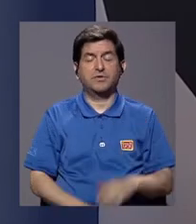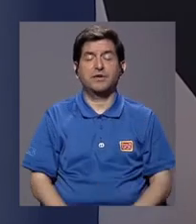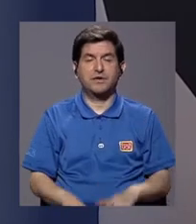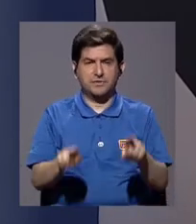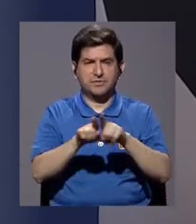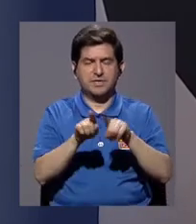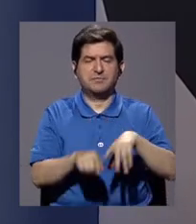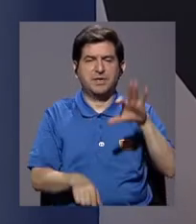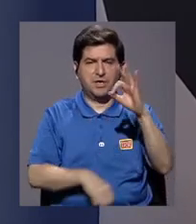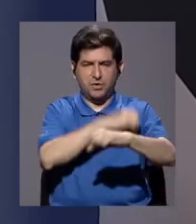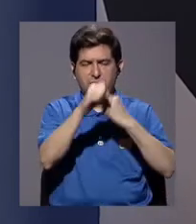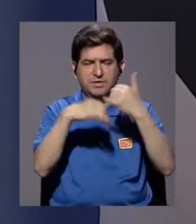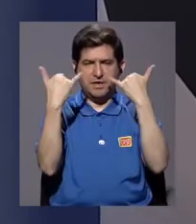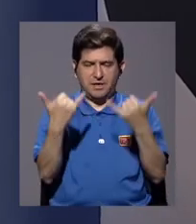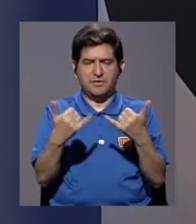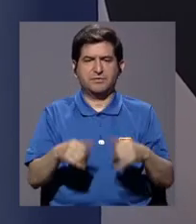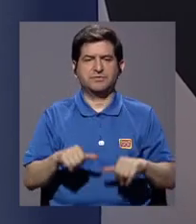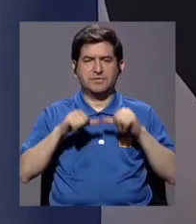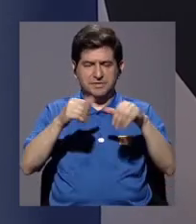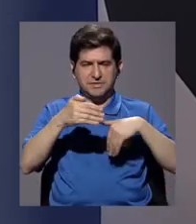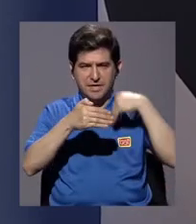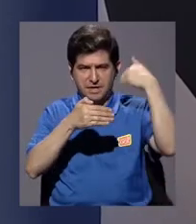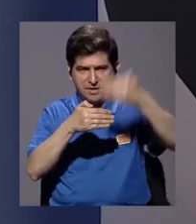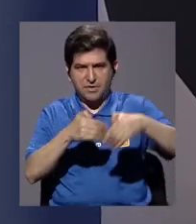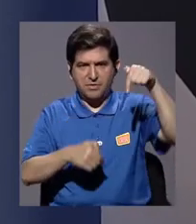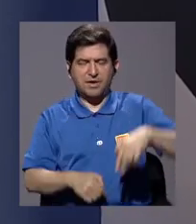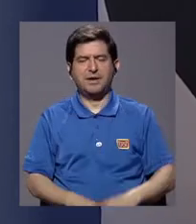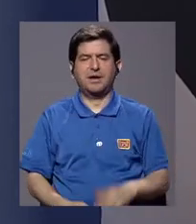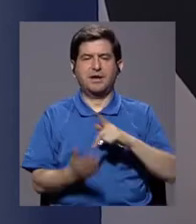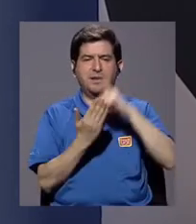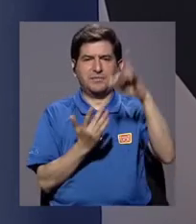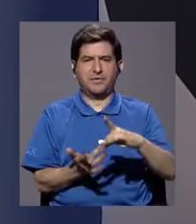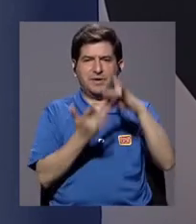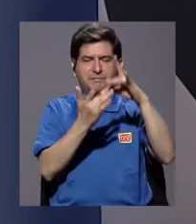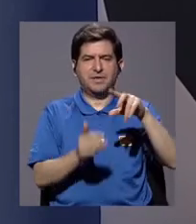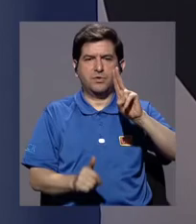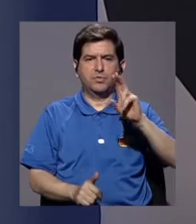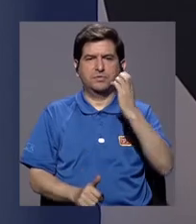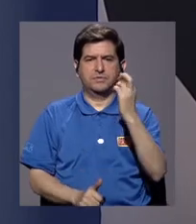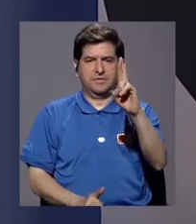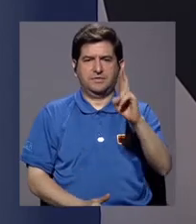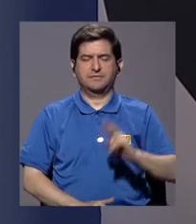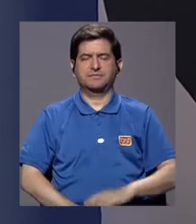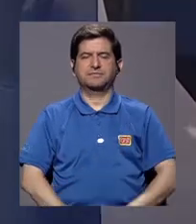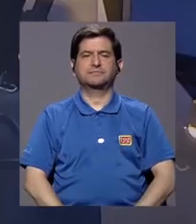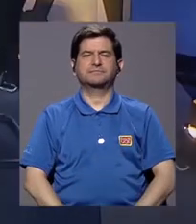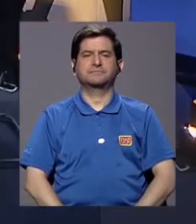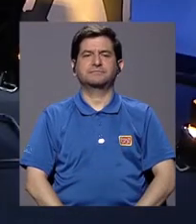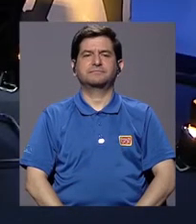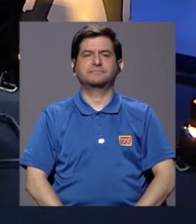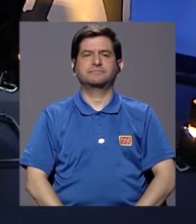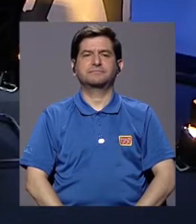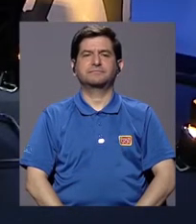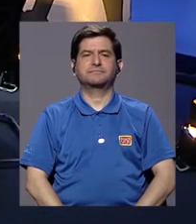plácemes con sus 90 años. Ya casi regresamos y volvemos a Especiales Universidad de Costa Rica. Pues.